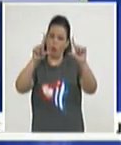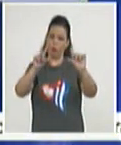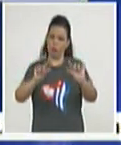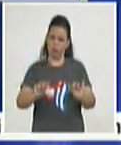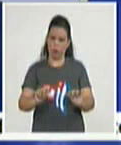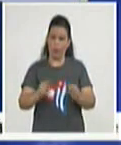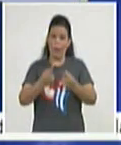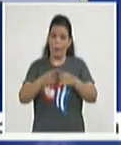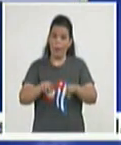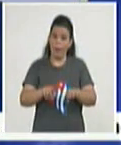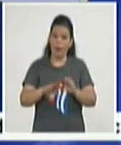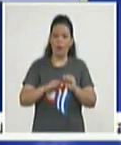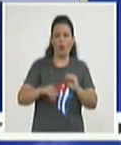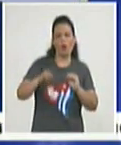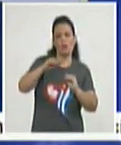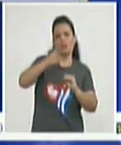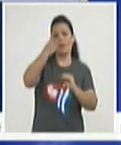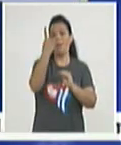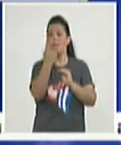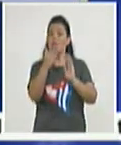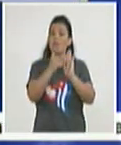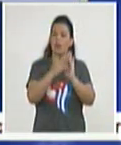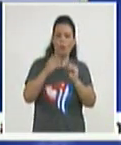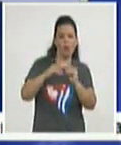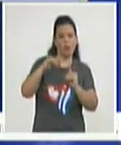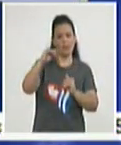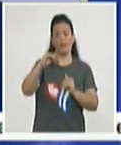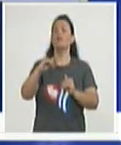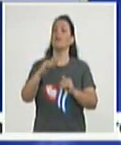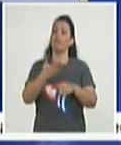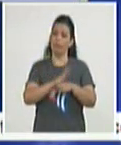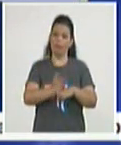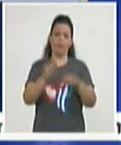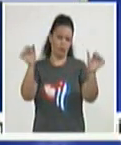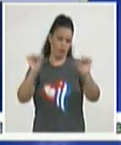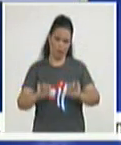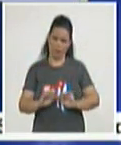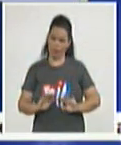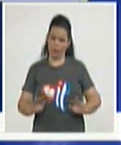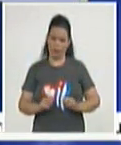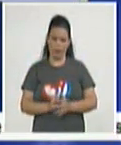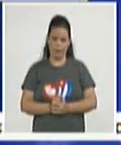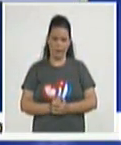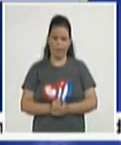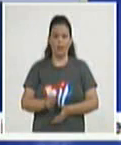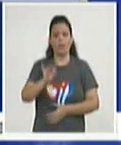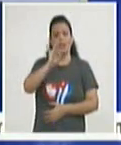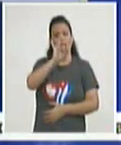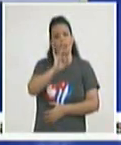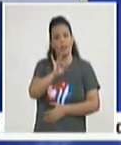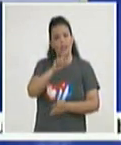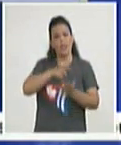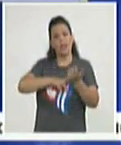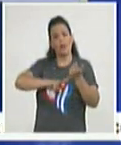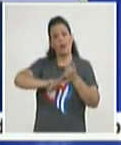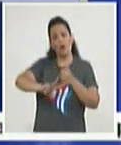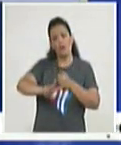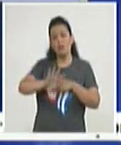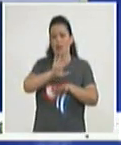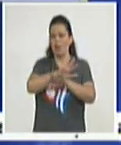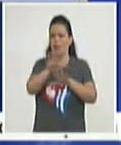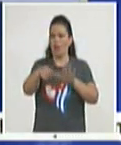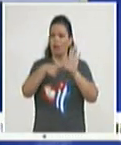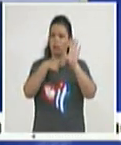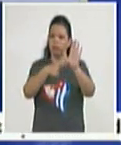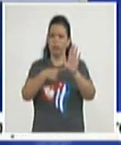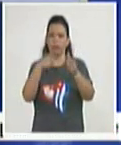tasa todavía elevada para nuestro país. 7 provincias, como se puede ver ahí, con las